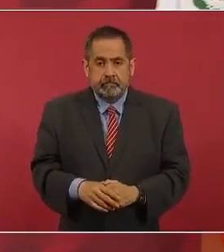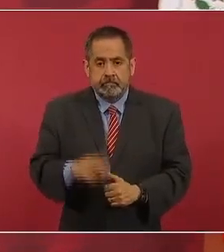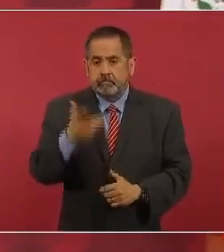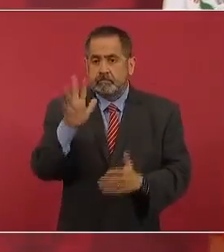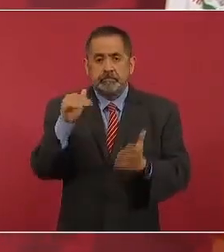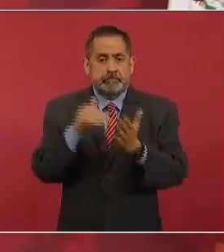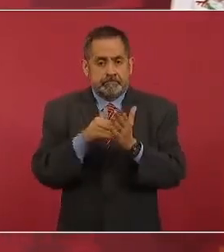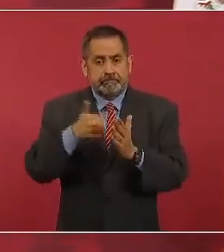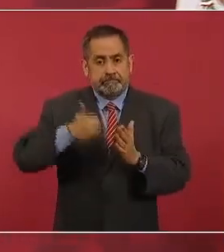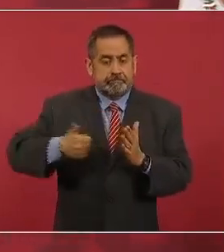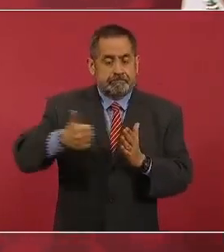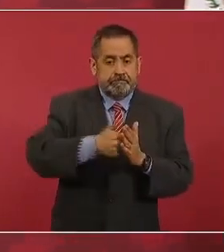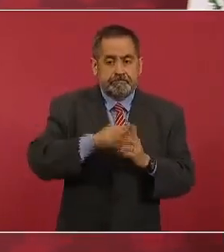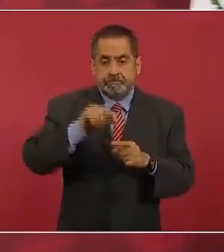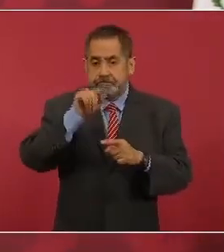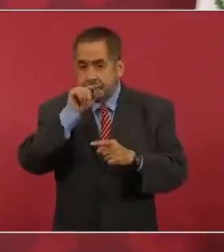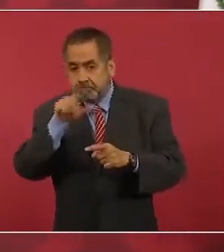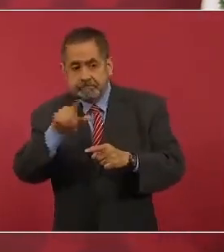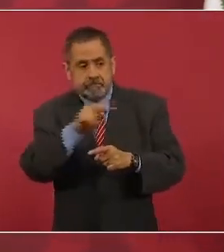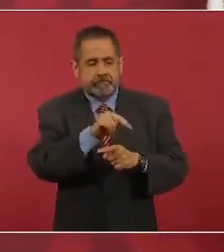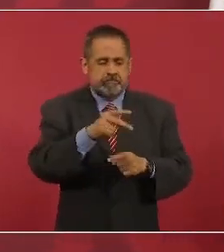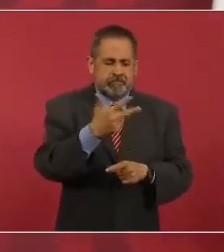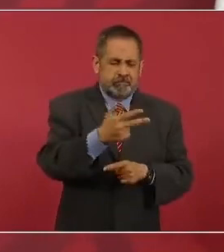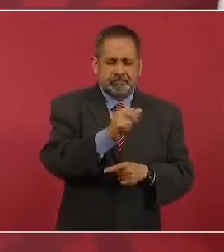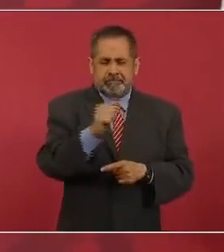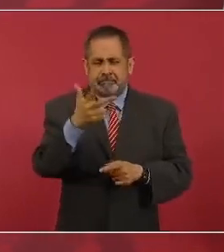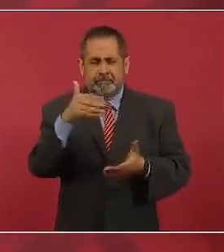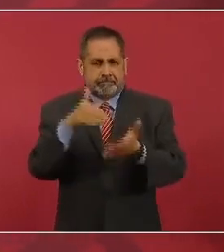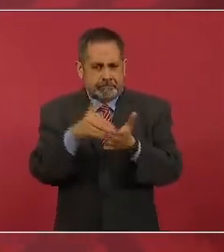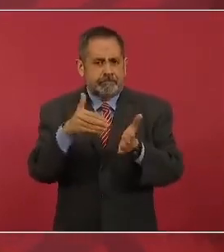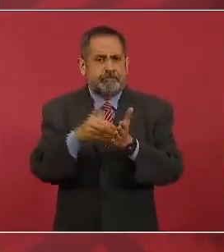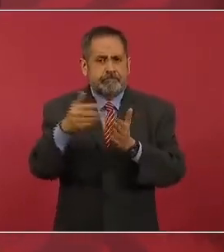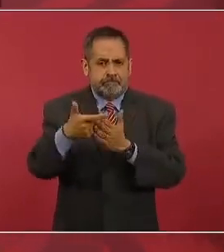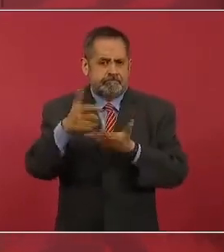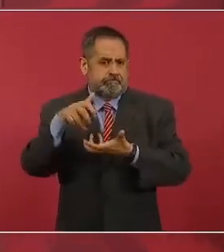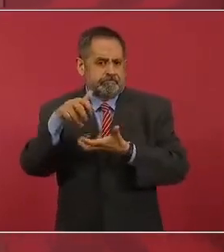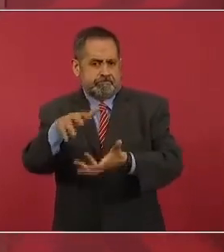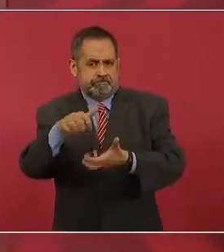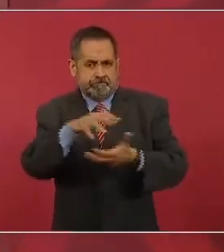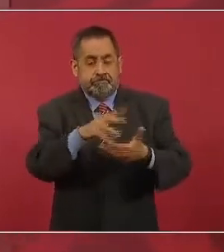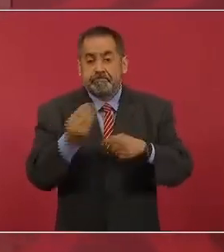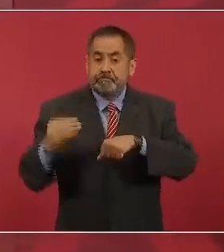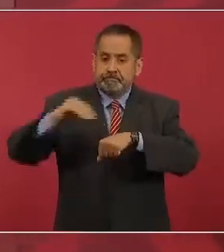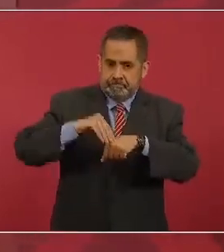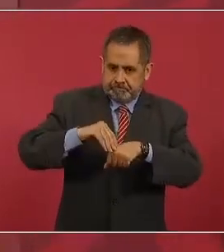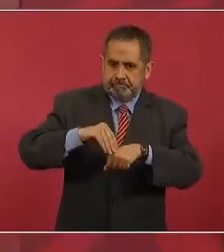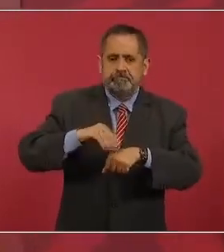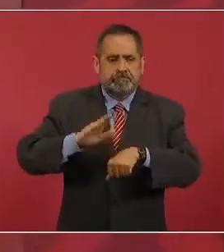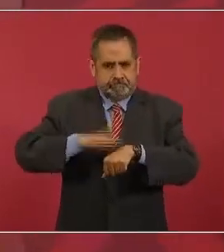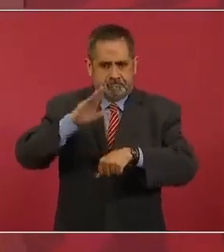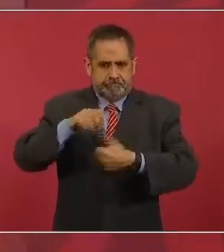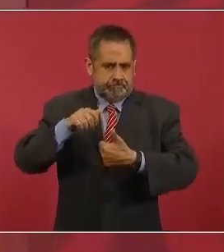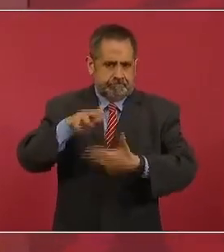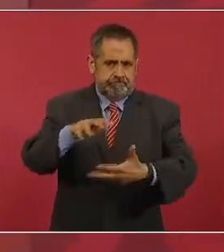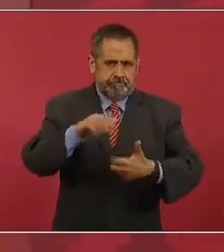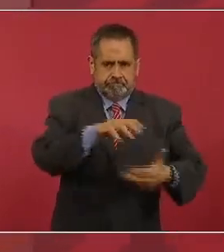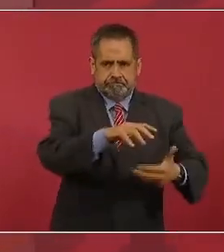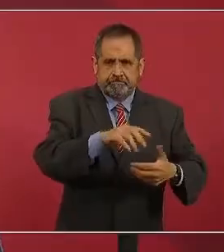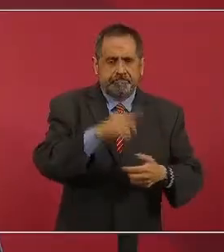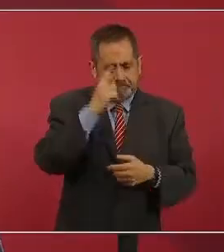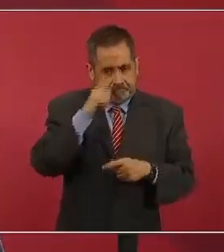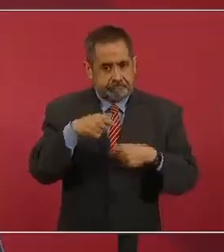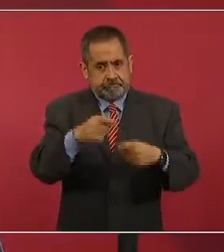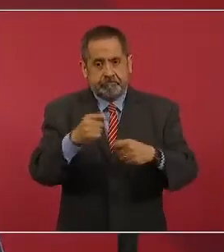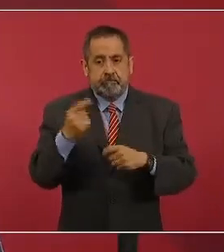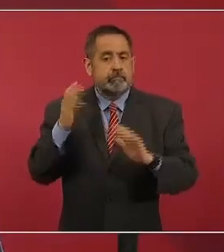10,000 cada uno, de 8 a 10,000 millones de pesos adicionales con relación